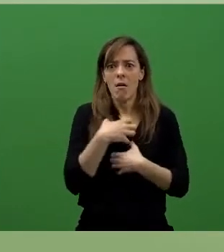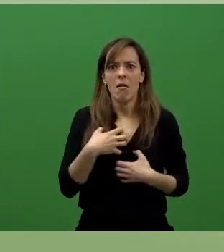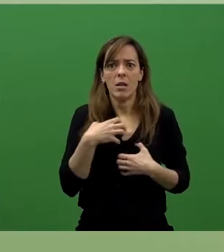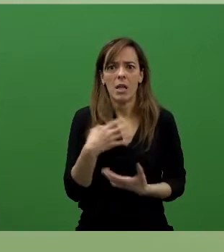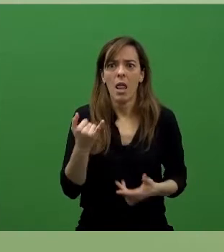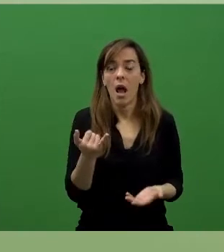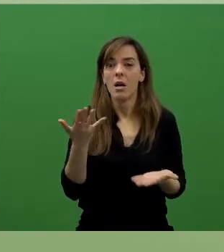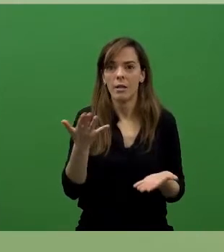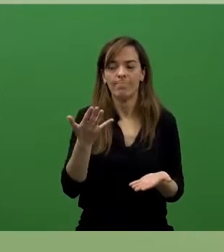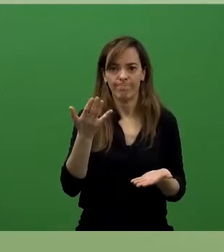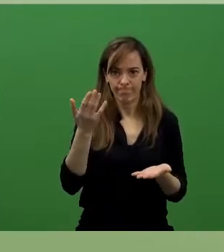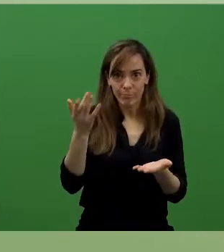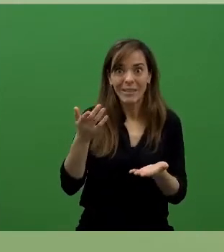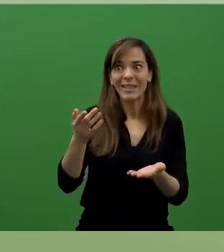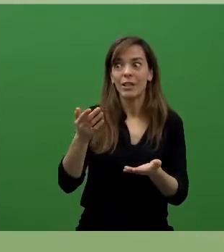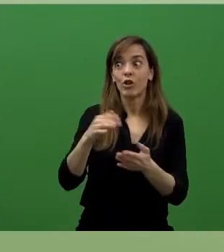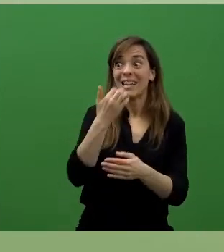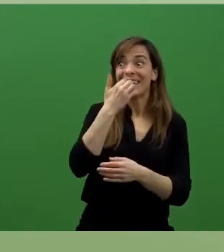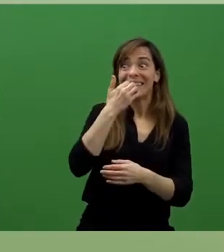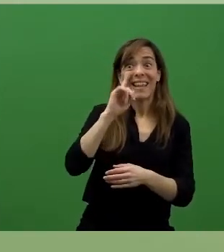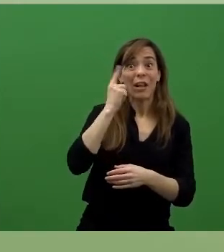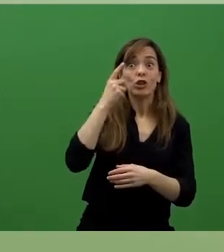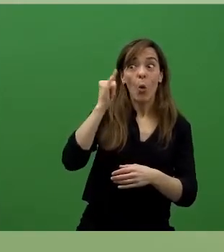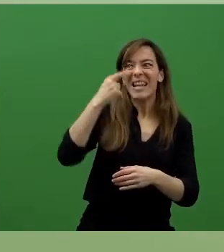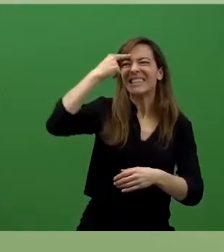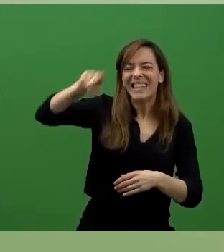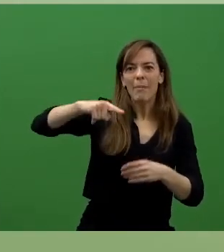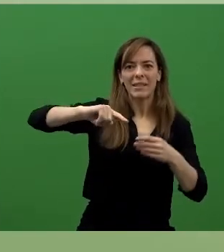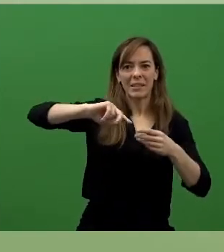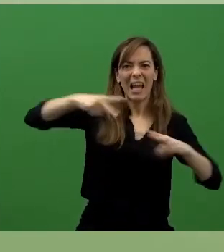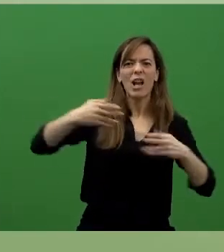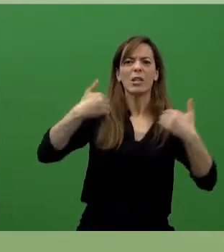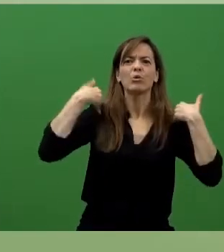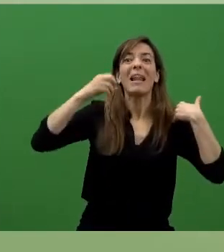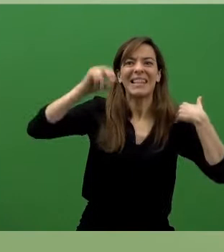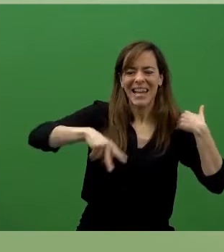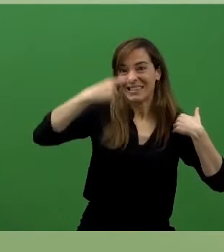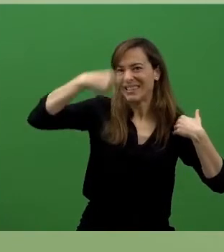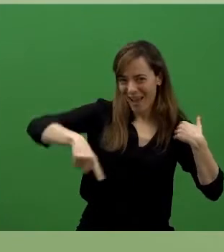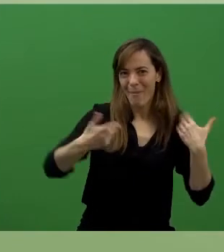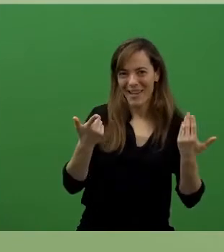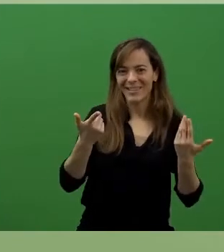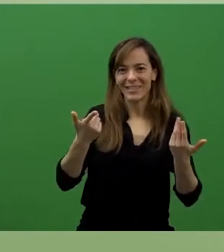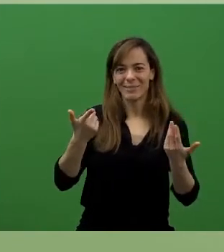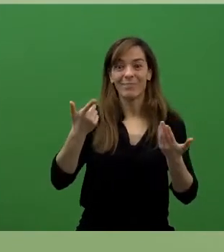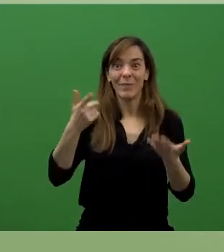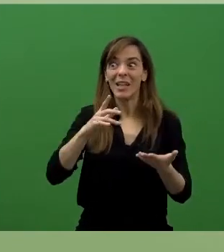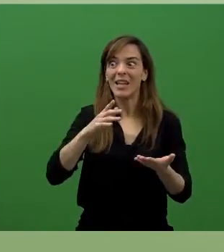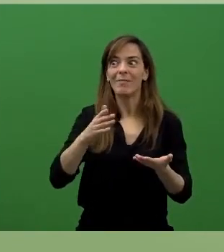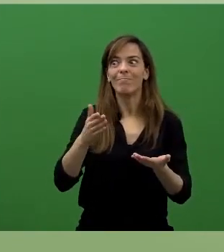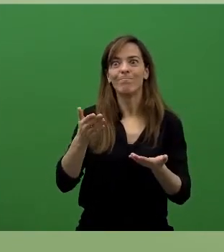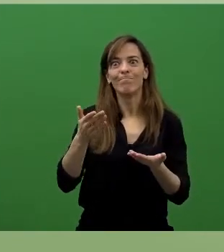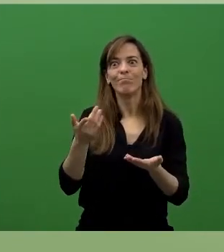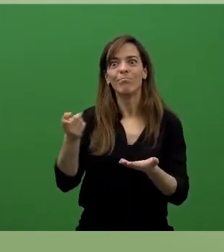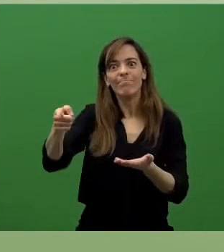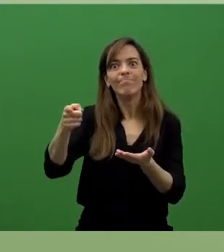tienes algún sitio donde empezar, sabes qué gen causa la enfermedad, sabes qué enfermedad tienes o tiene el familiar y puedes como mínimo